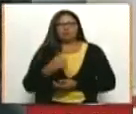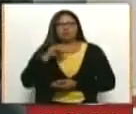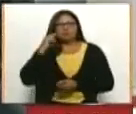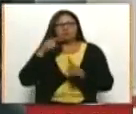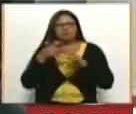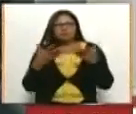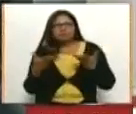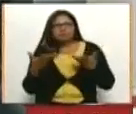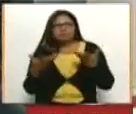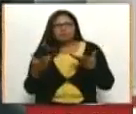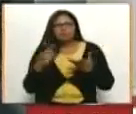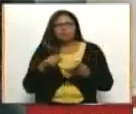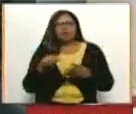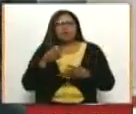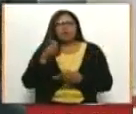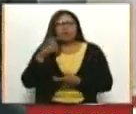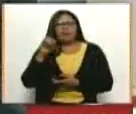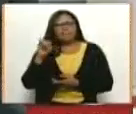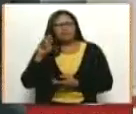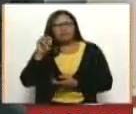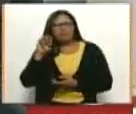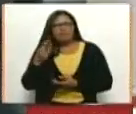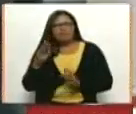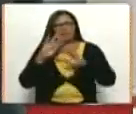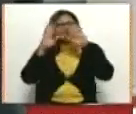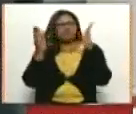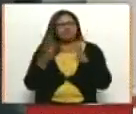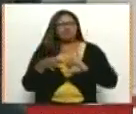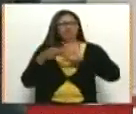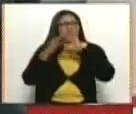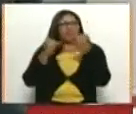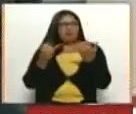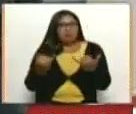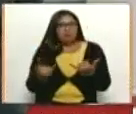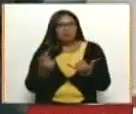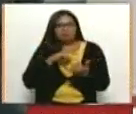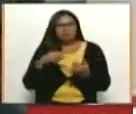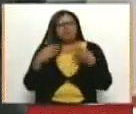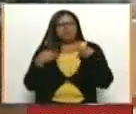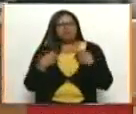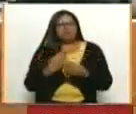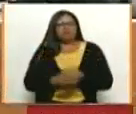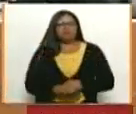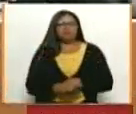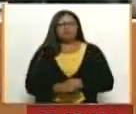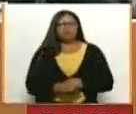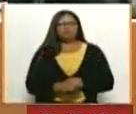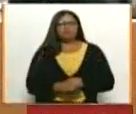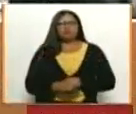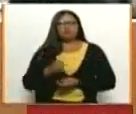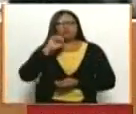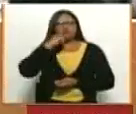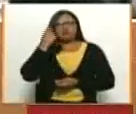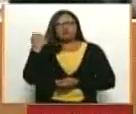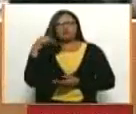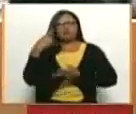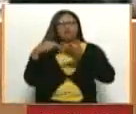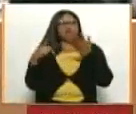desafiando la hegemonía del mundo unipolar que tuvimos hasta ahora, ¿no? Rusia tiene muchos temas que